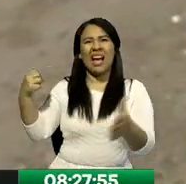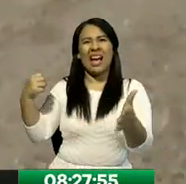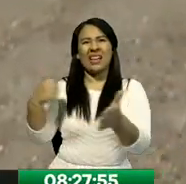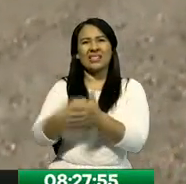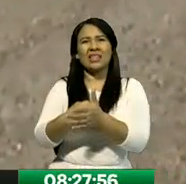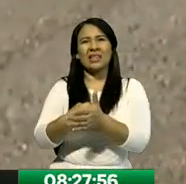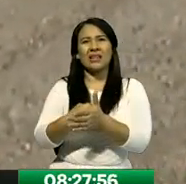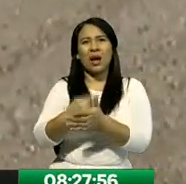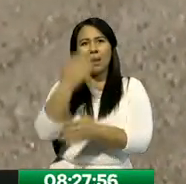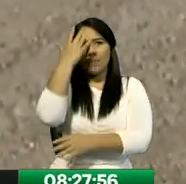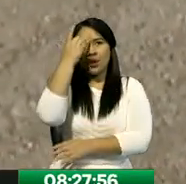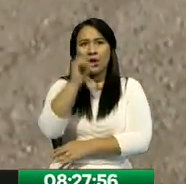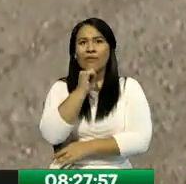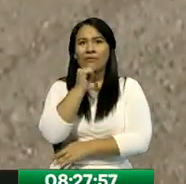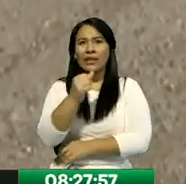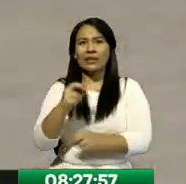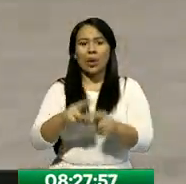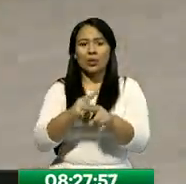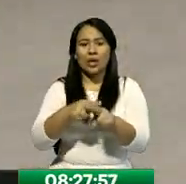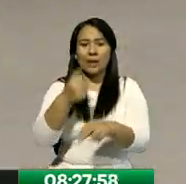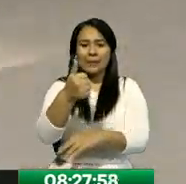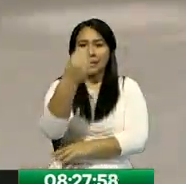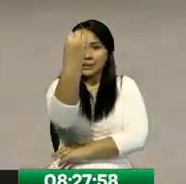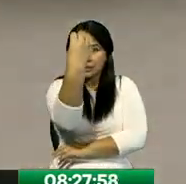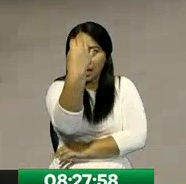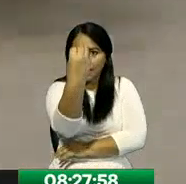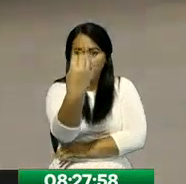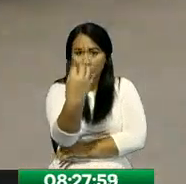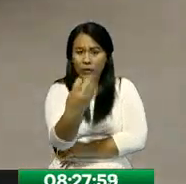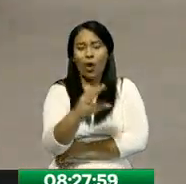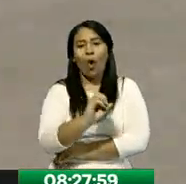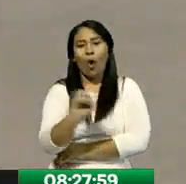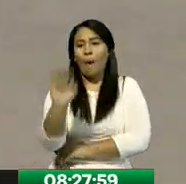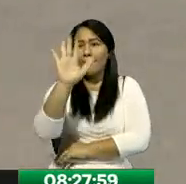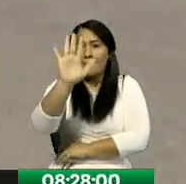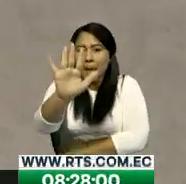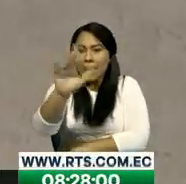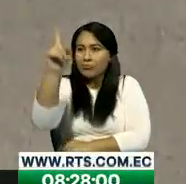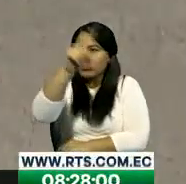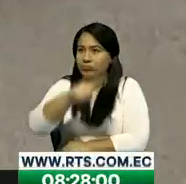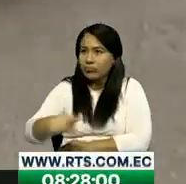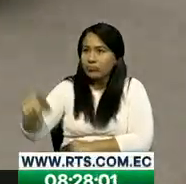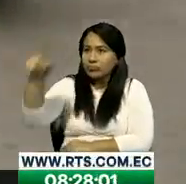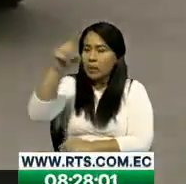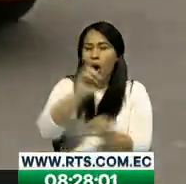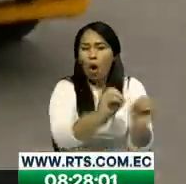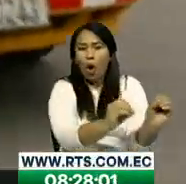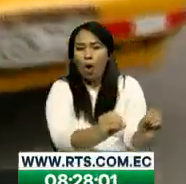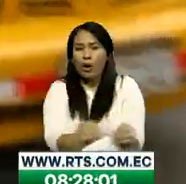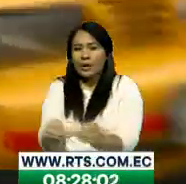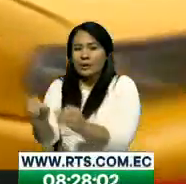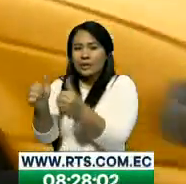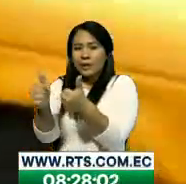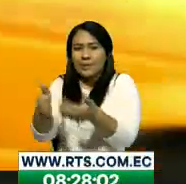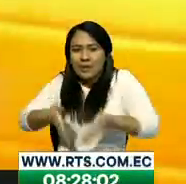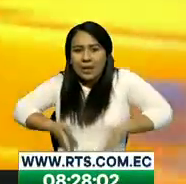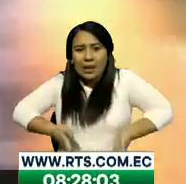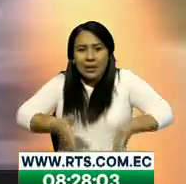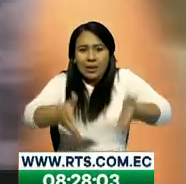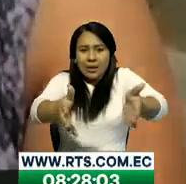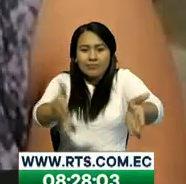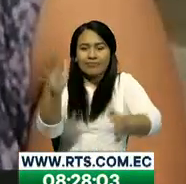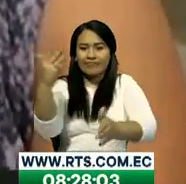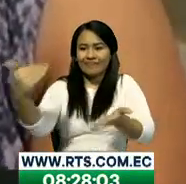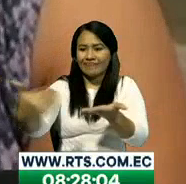percance es la carencia de un semáforo o de un disco pare que permita organizar el tránsito en esa intersección.